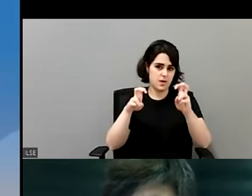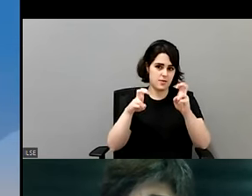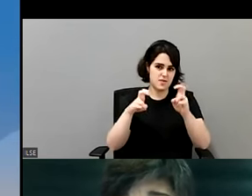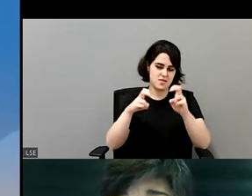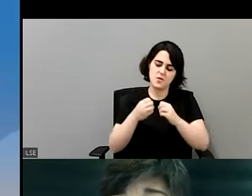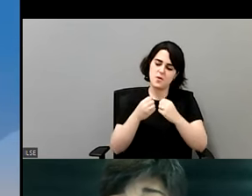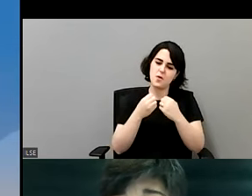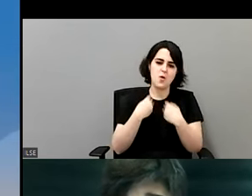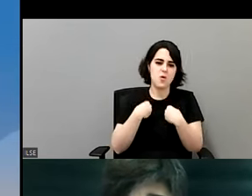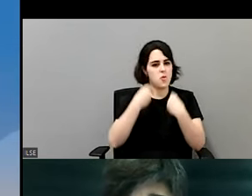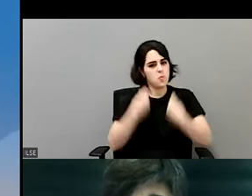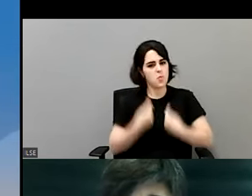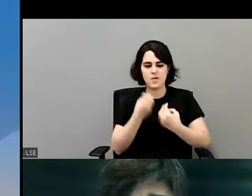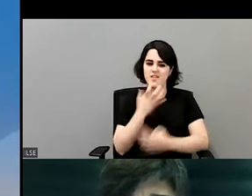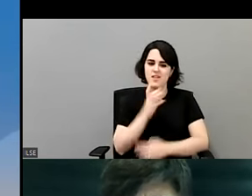fuertes.